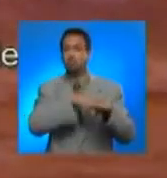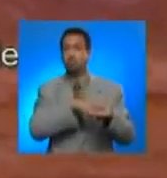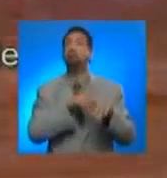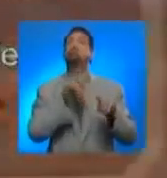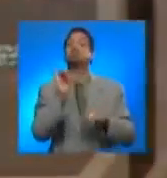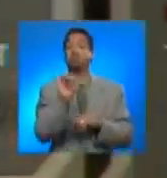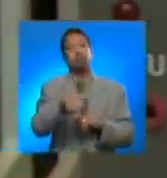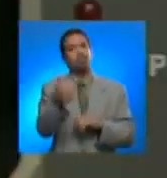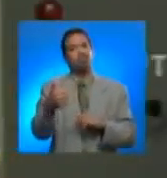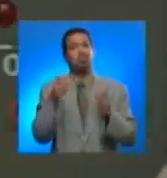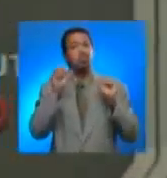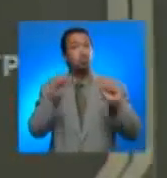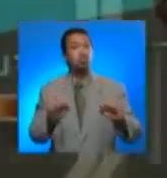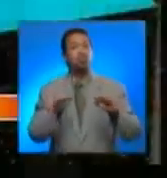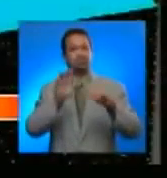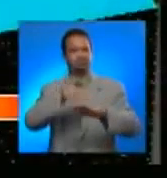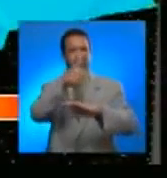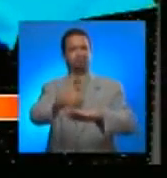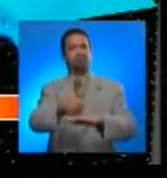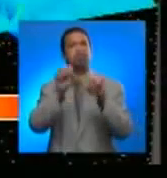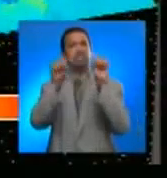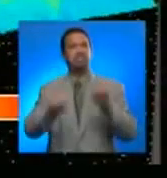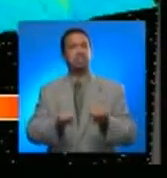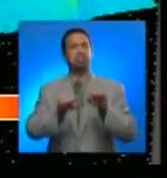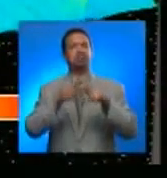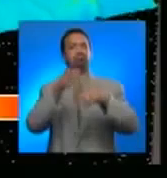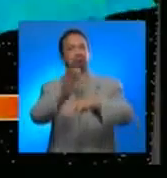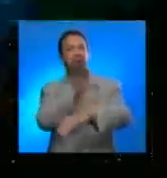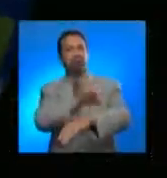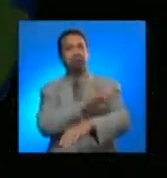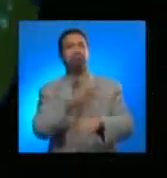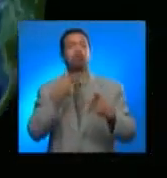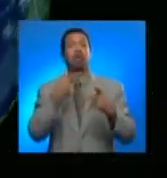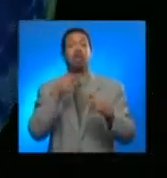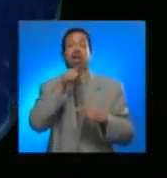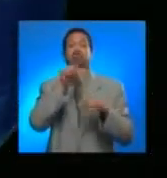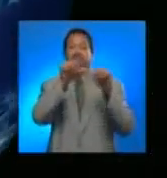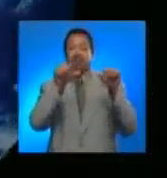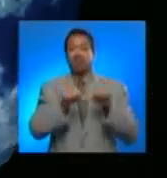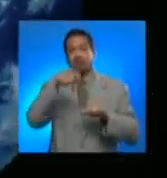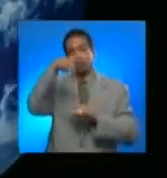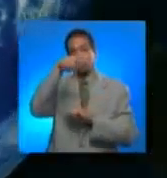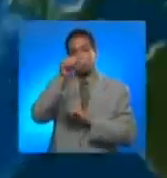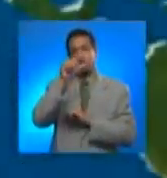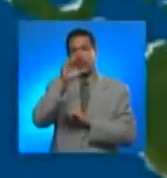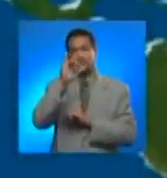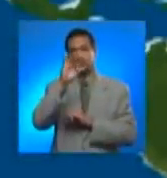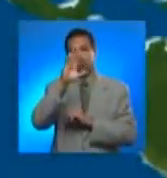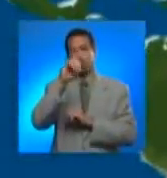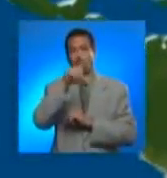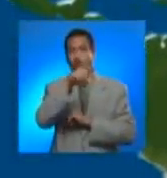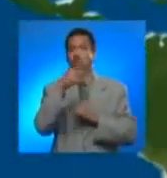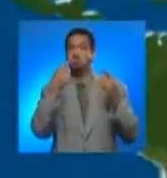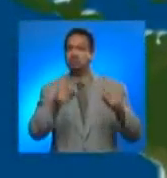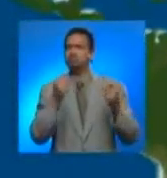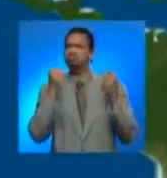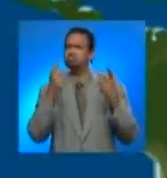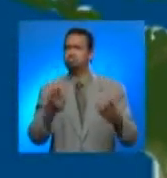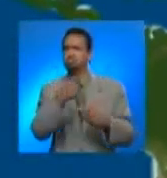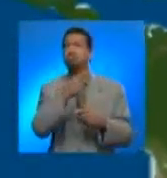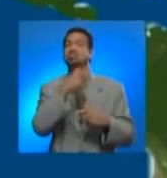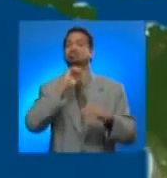Uno de los mejores avisos de un tsunami lo dará la naturaleza misma. Algunas de las señales naturales podrían ser un terremoto que se